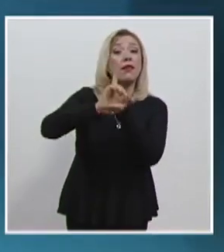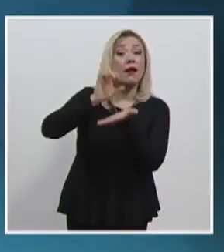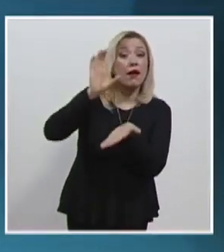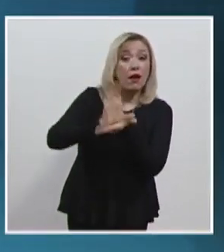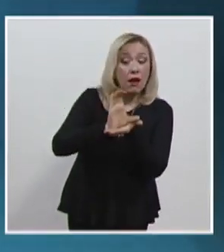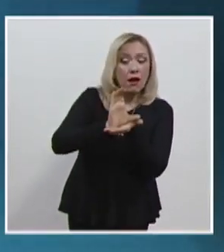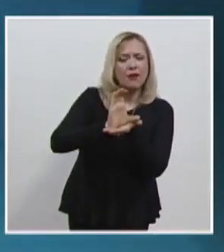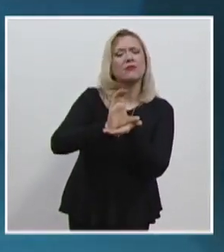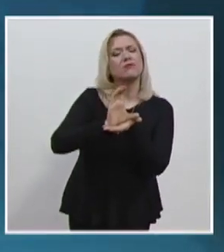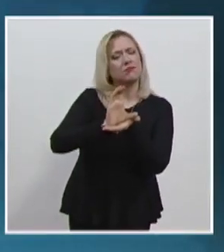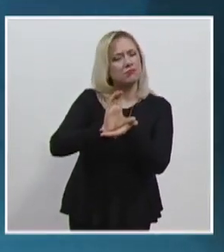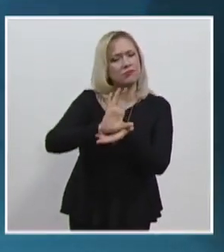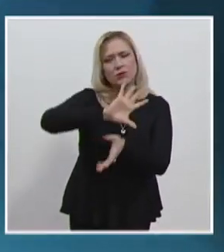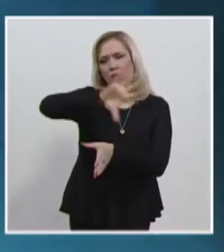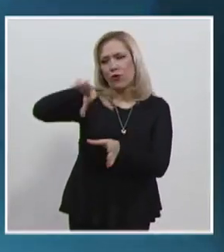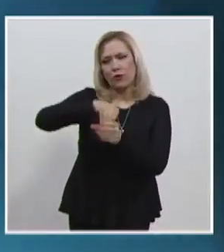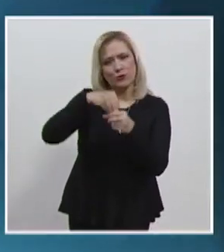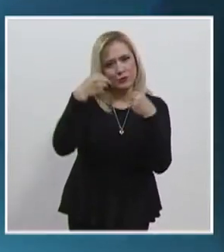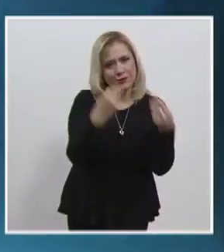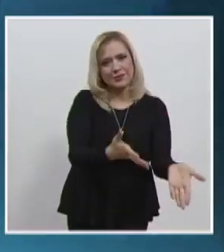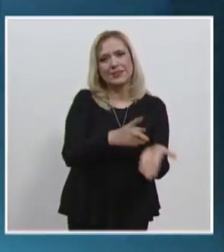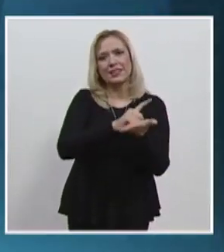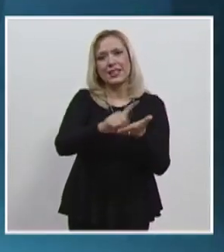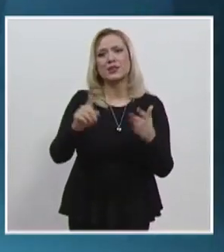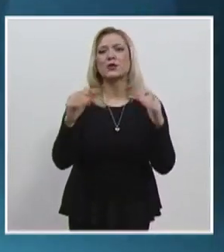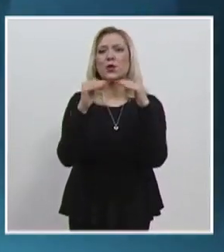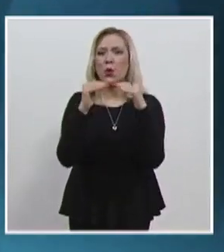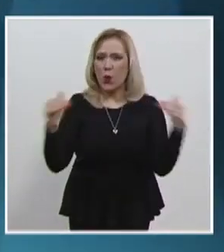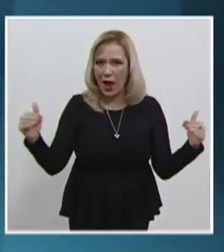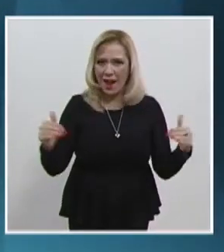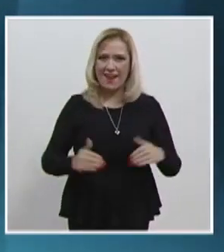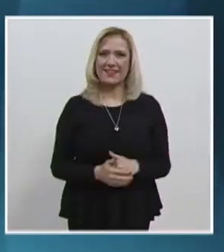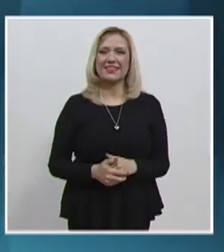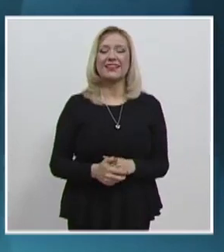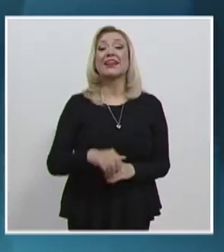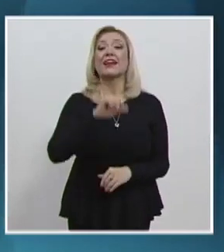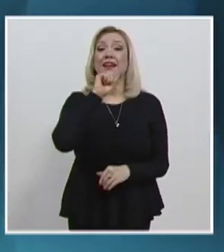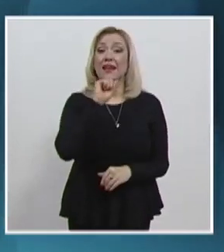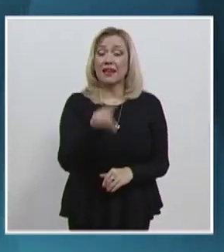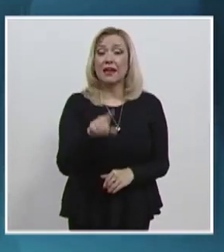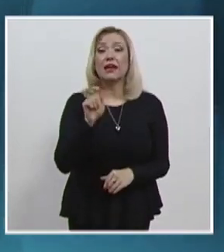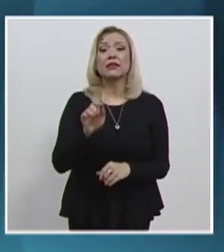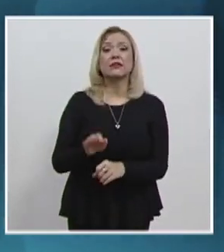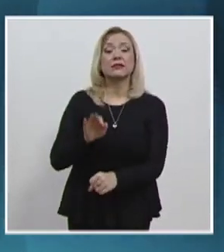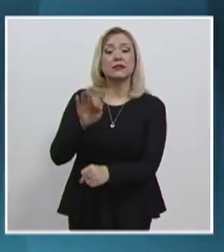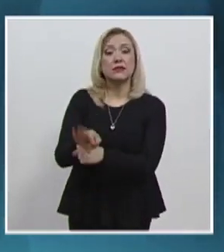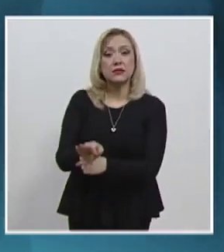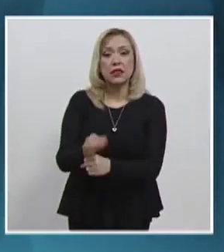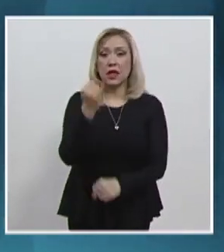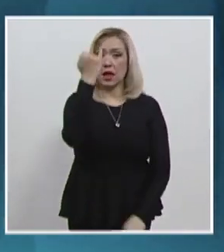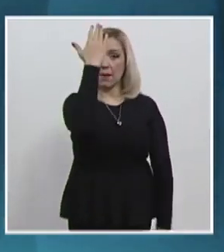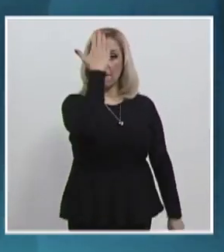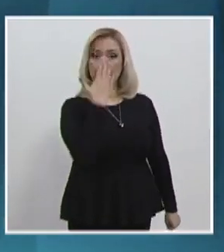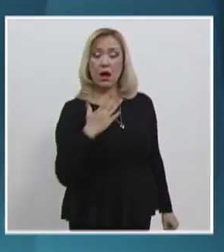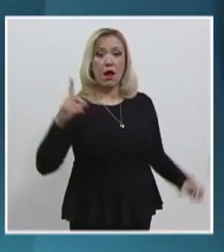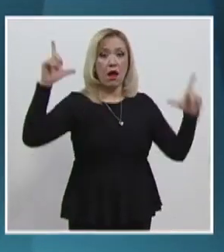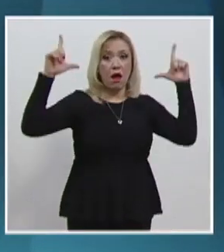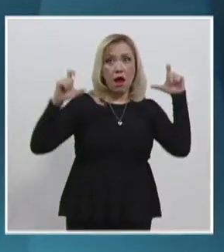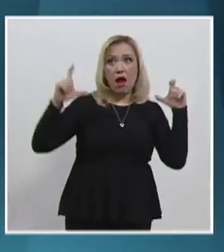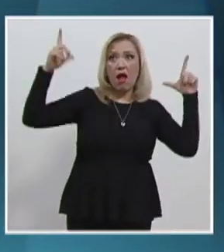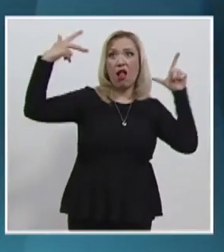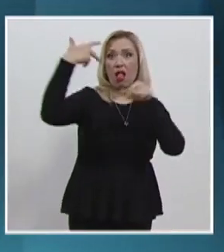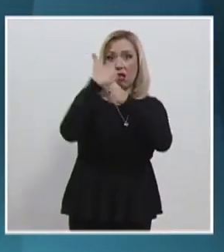a disfrutar de todos sus derechos en condiciones de igualdad también a la protección de su imagen y de su vida